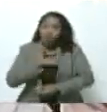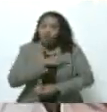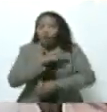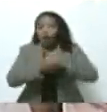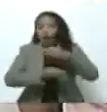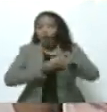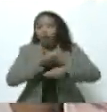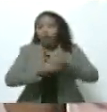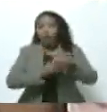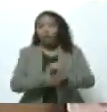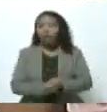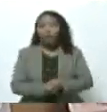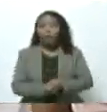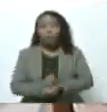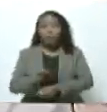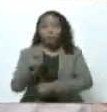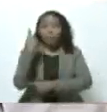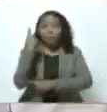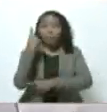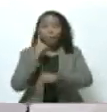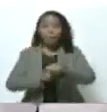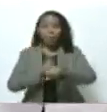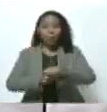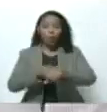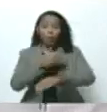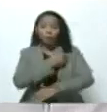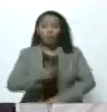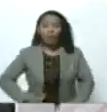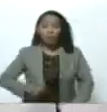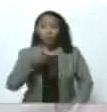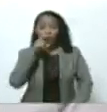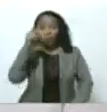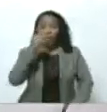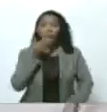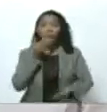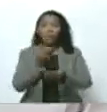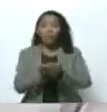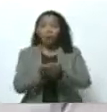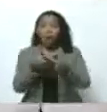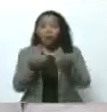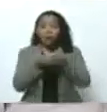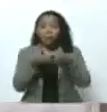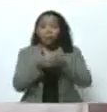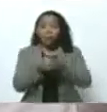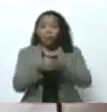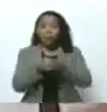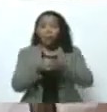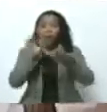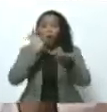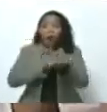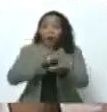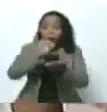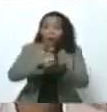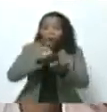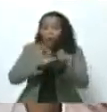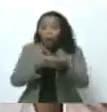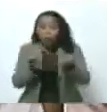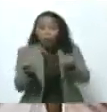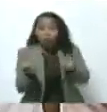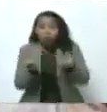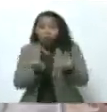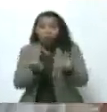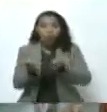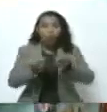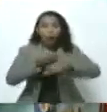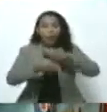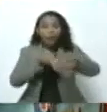haciendo, desde el primer minuto el presidente Maduro pidió al equipo estrategia para garantizar